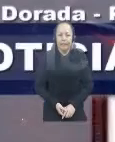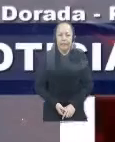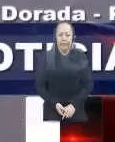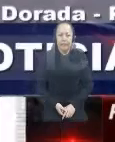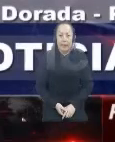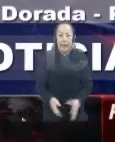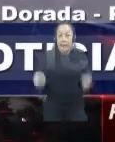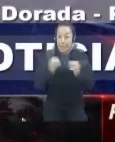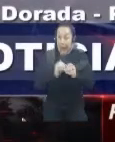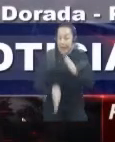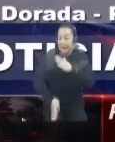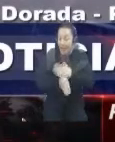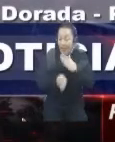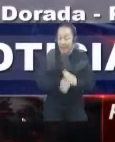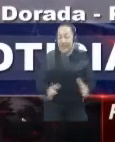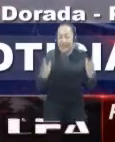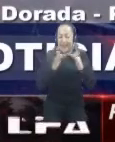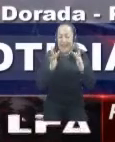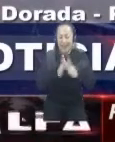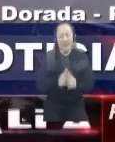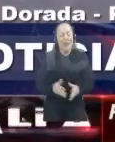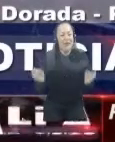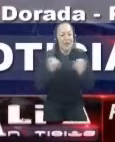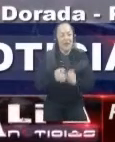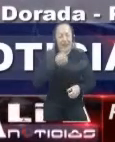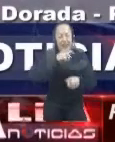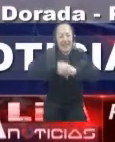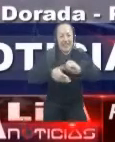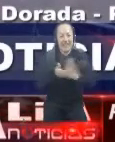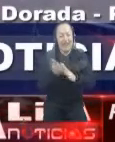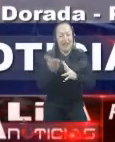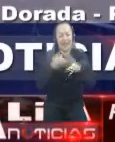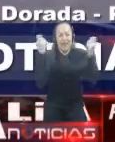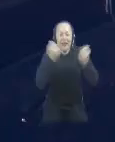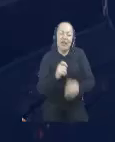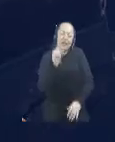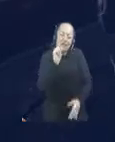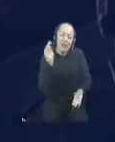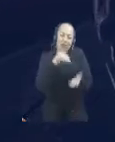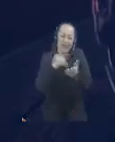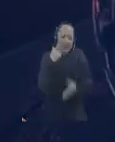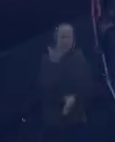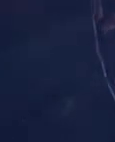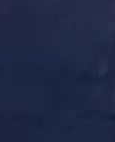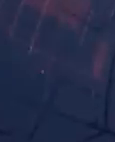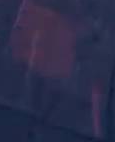No se despeguen de Alfa Noticias porque ya volvemos después de esta pequeña pausa comercial.